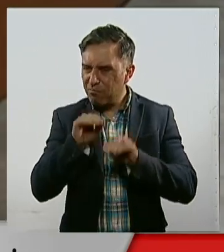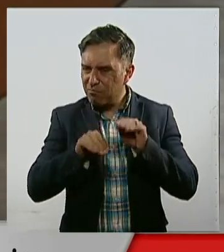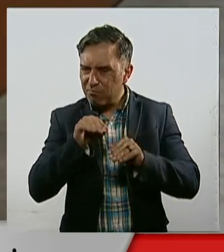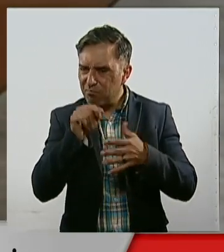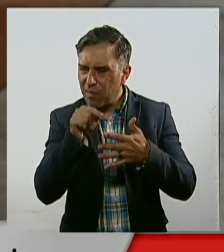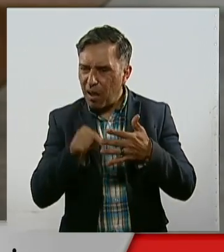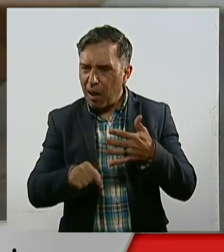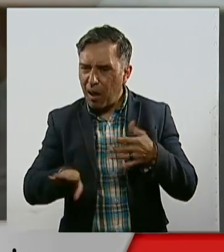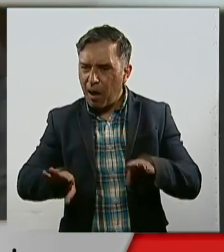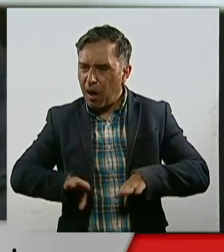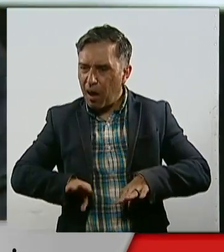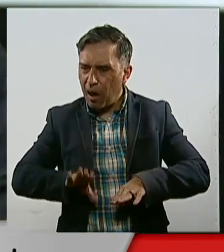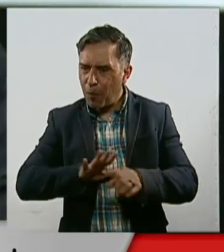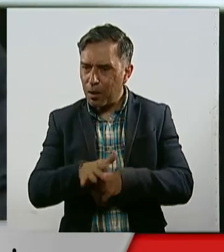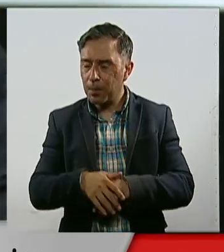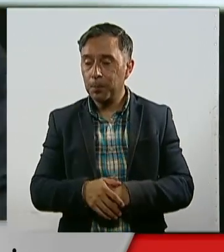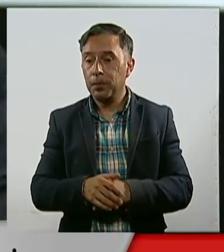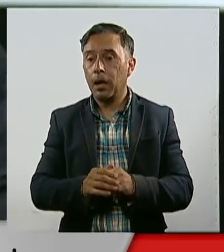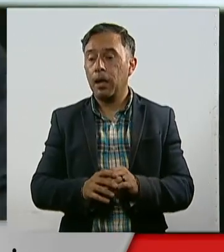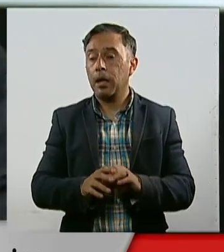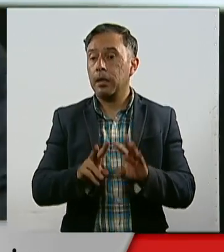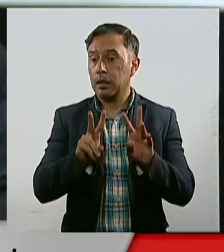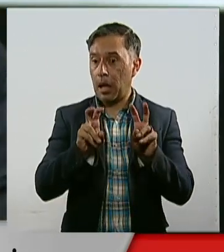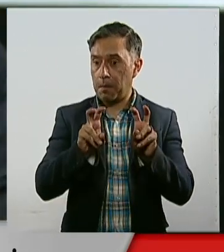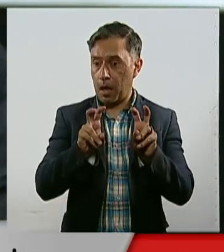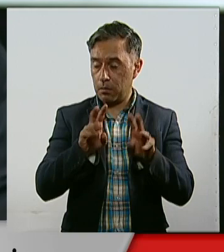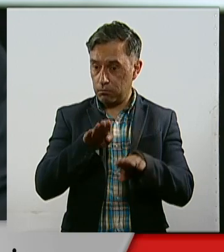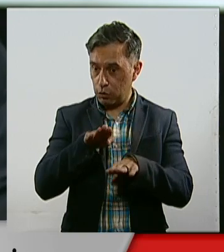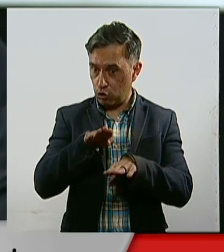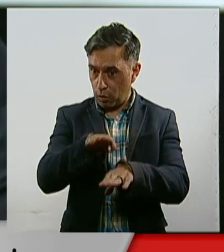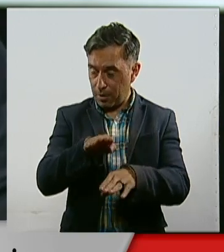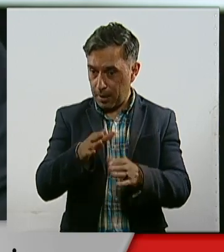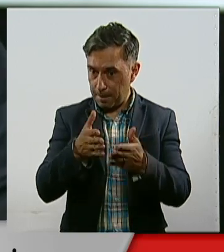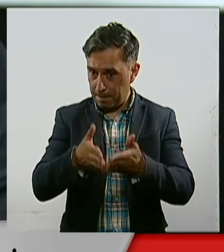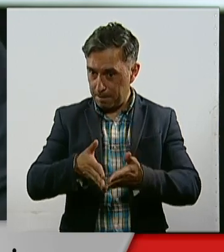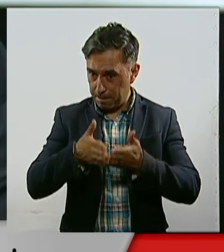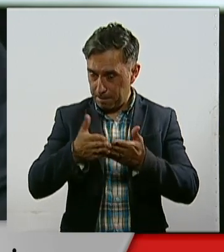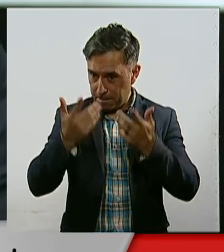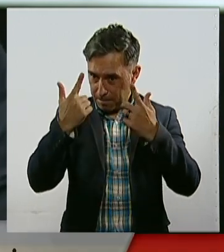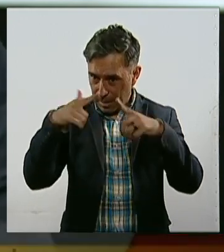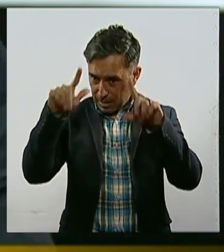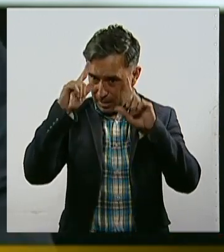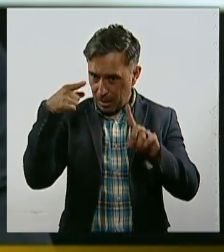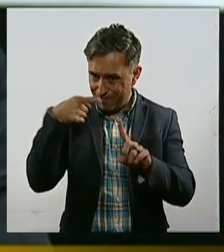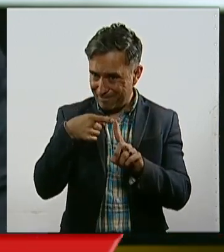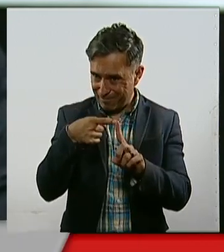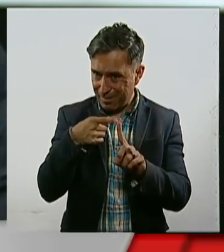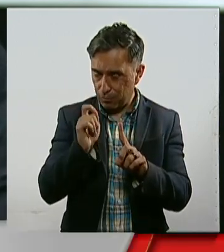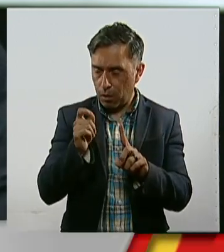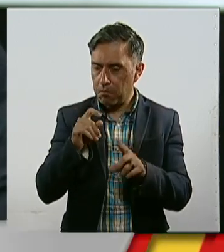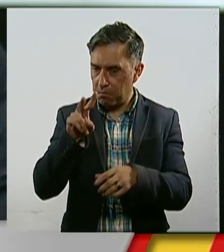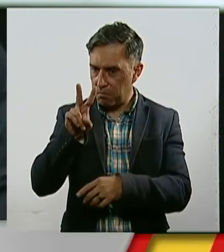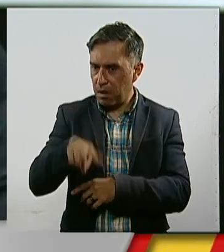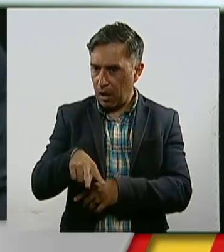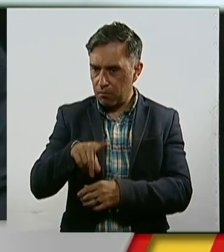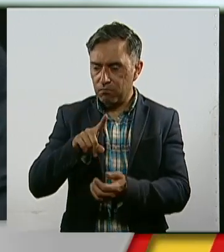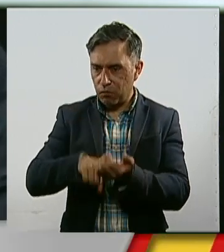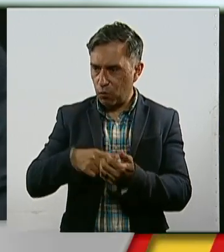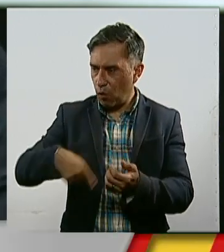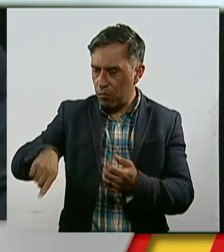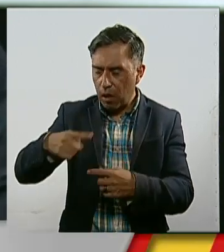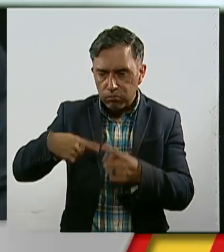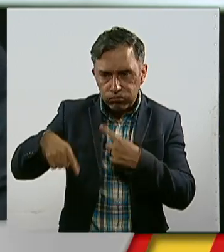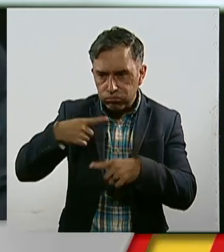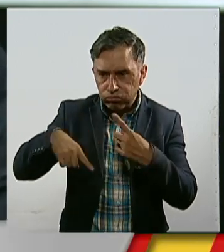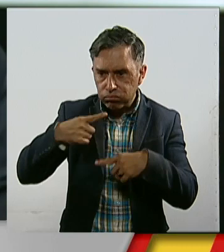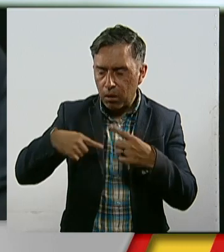cuando hay un tema referente con la marina la verdad es que encontramos el consenso de manera rápida